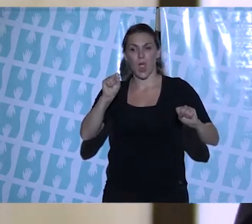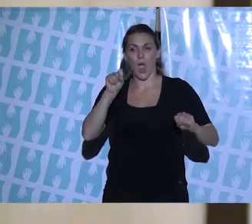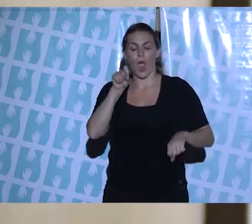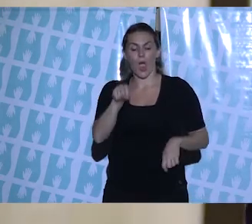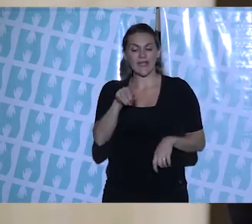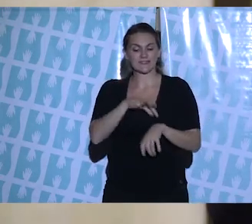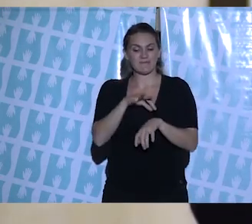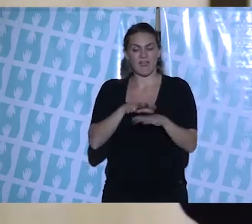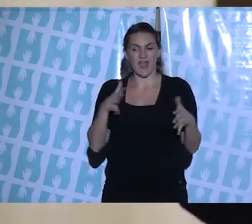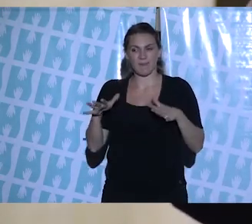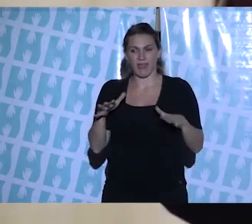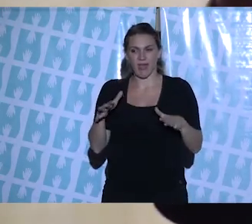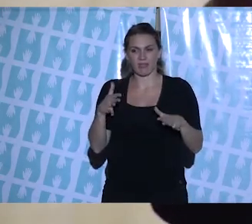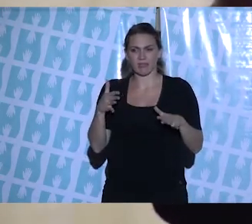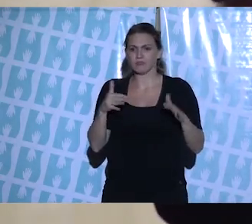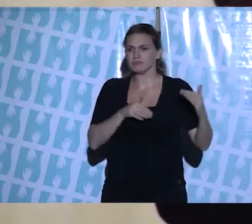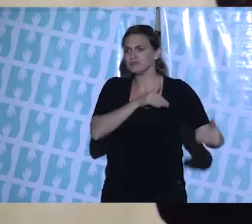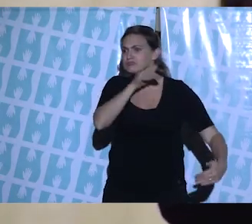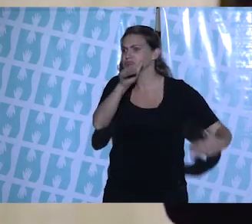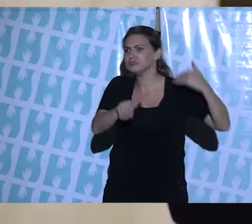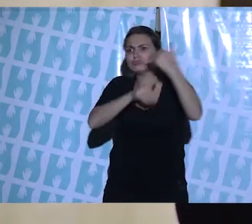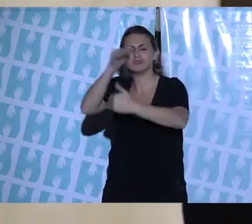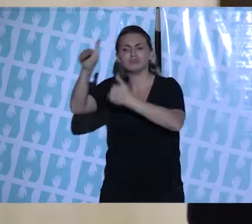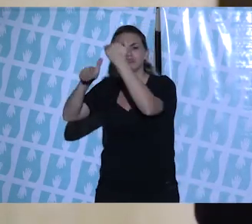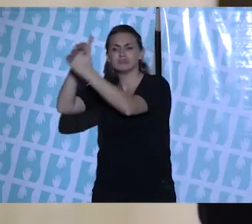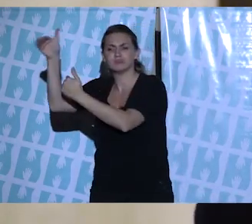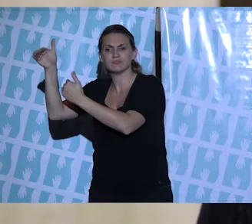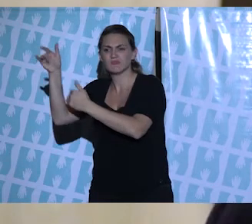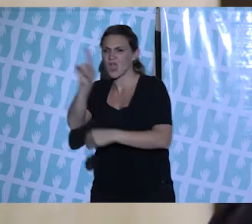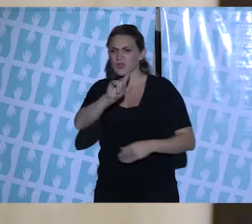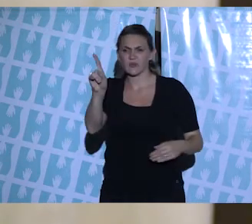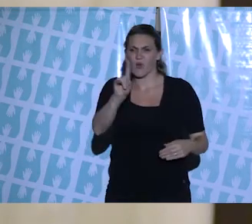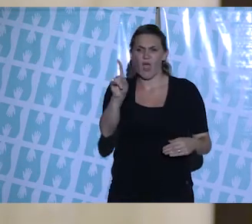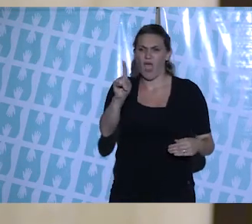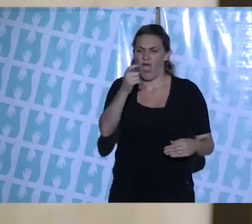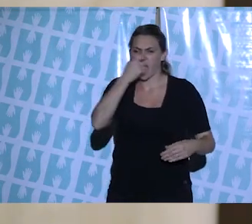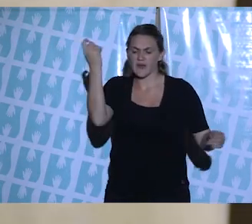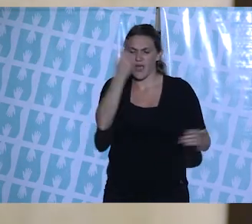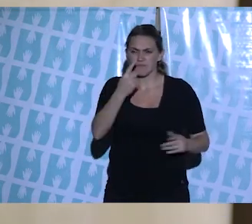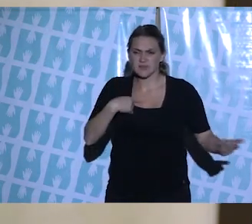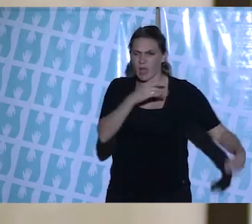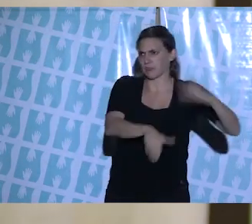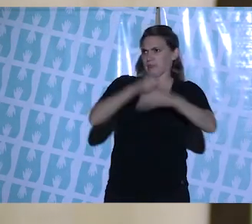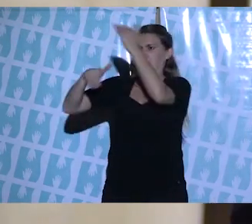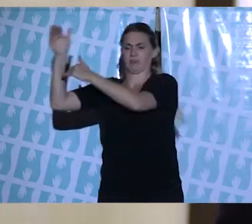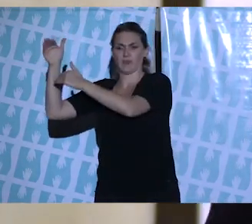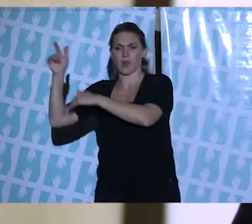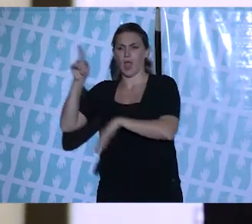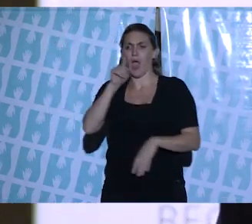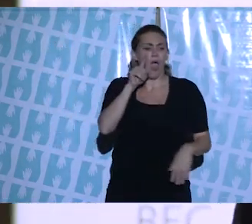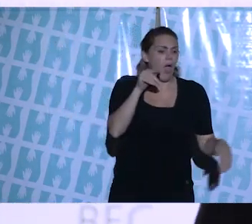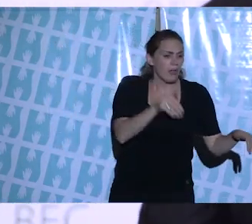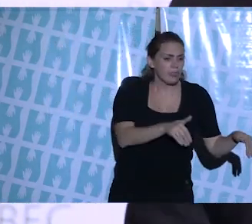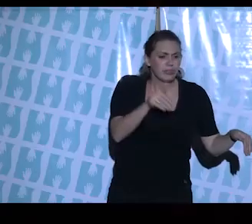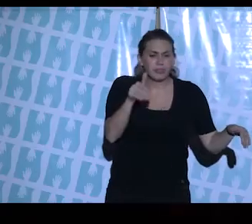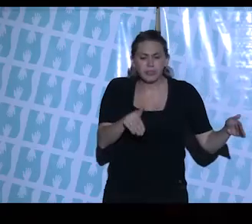lleva muchísimos años de evolución. No es una enfermedad rápidamente evolutiva. Y dio